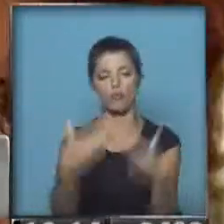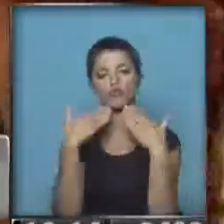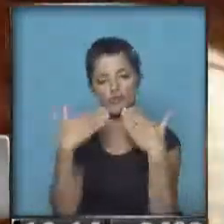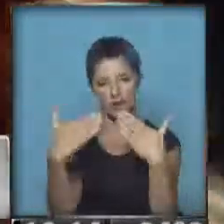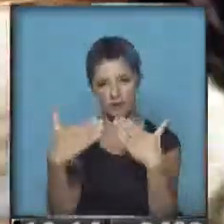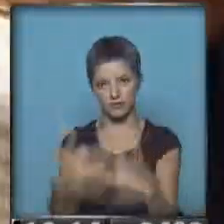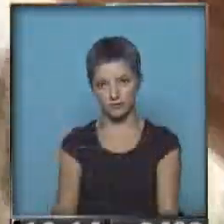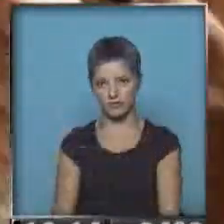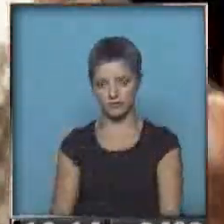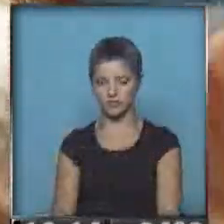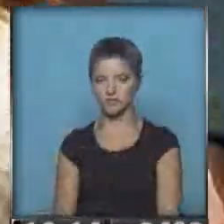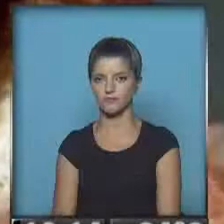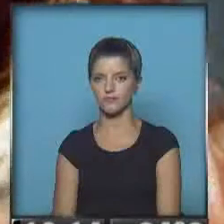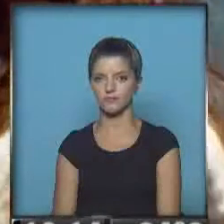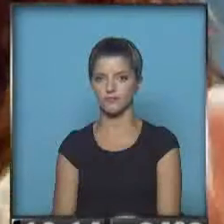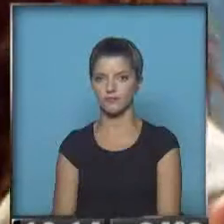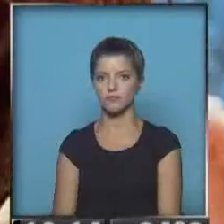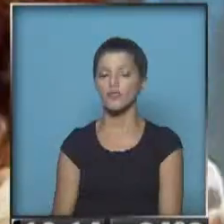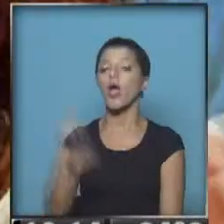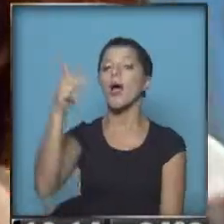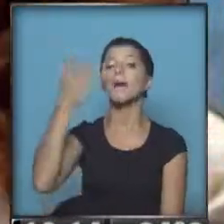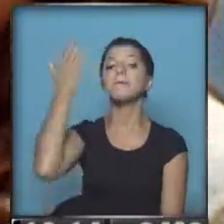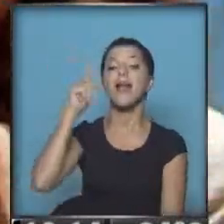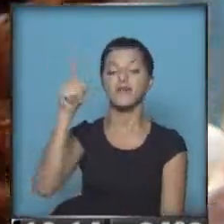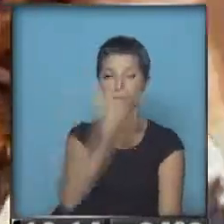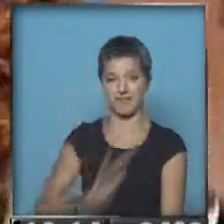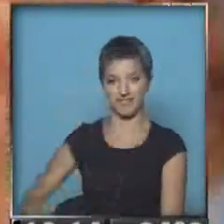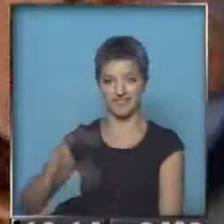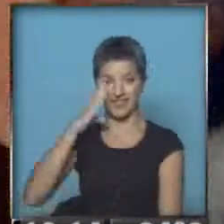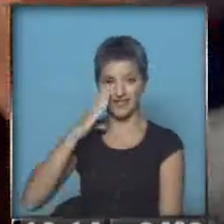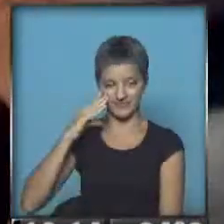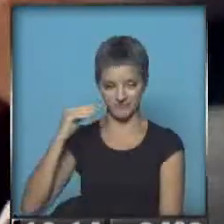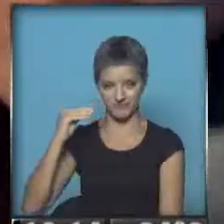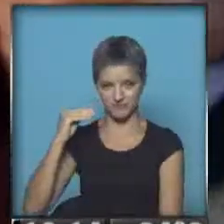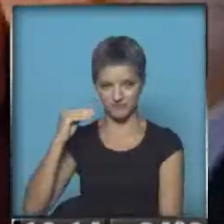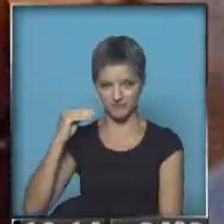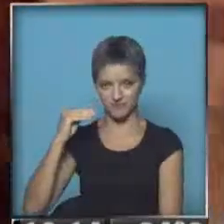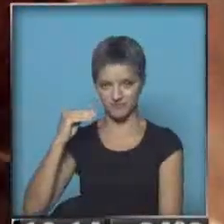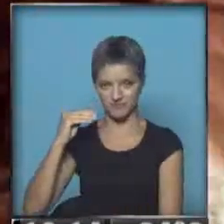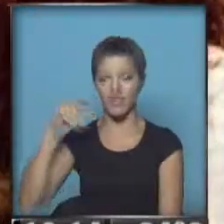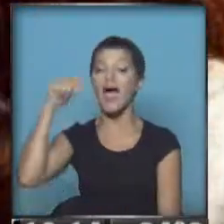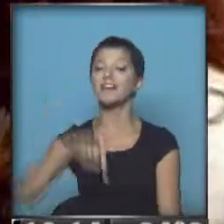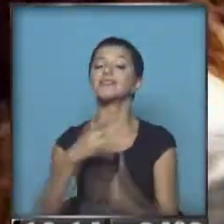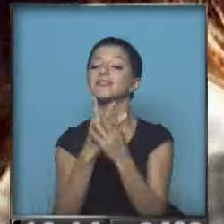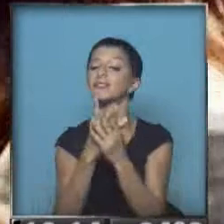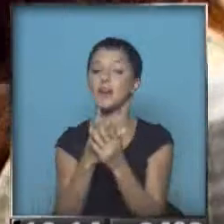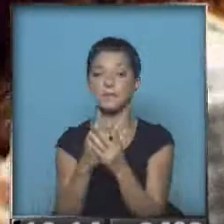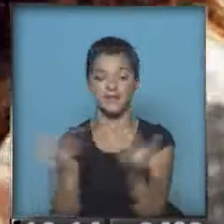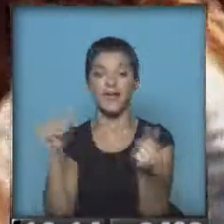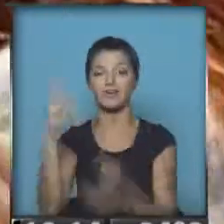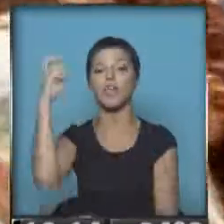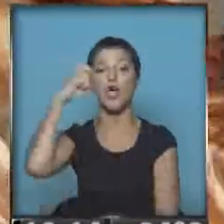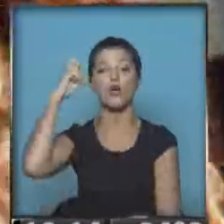gracias. Con las palabras de Cristina Fernández de Kirchner, damos por finalizado este